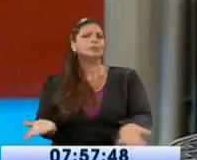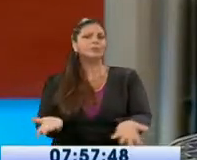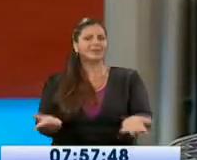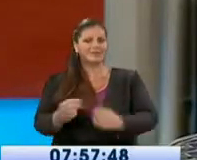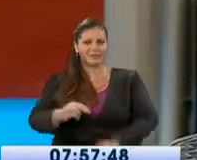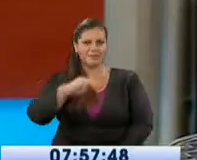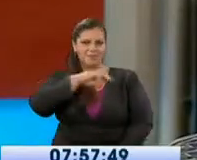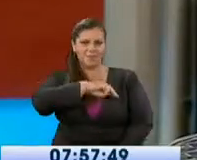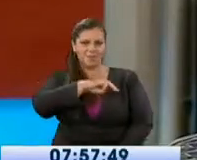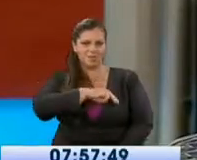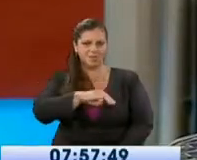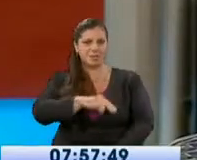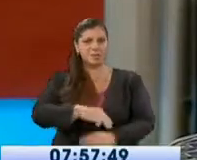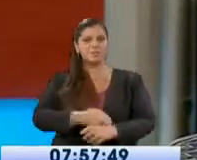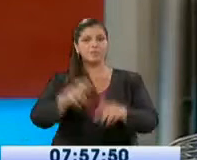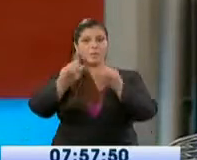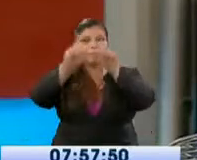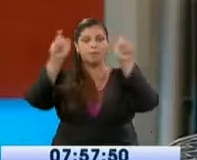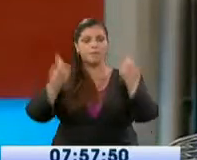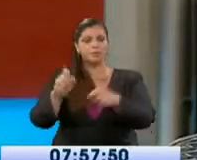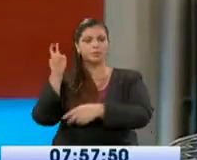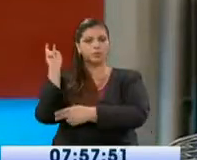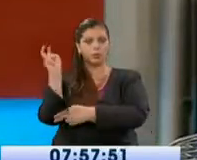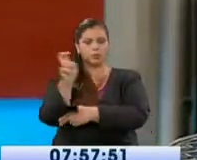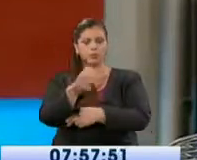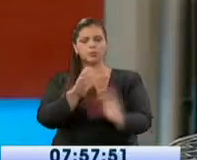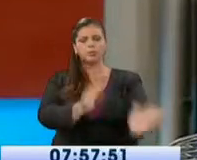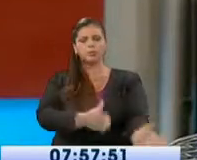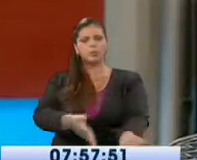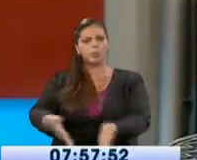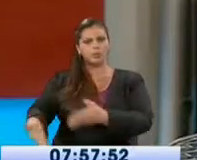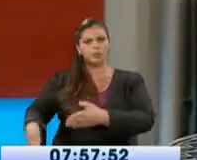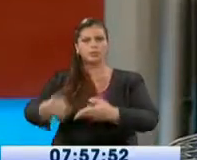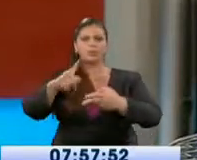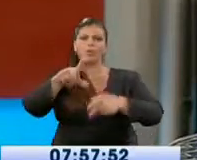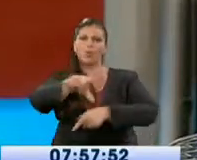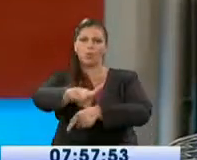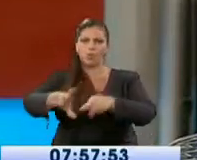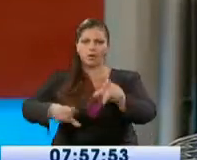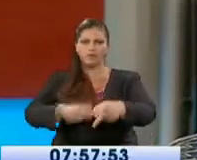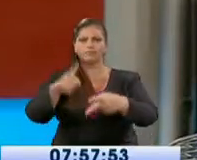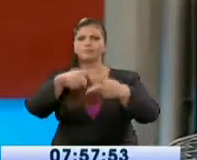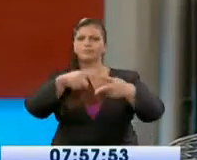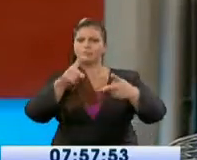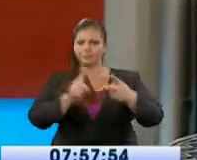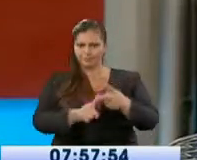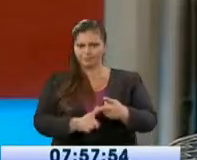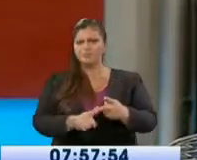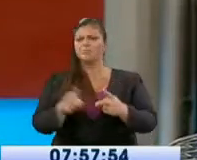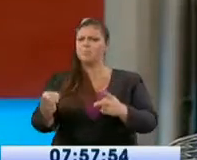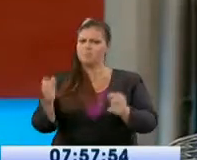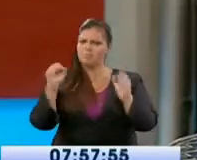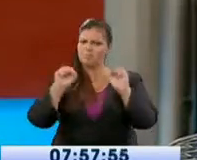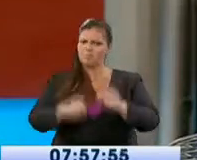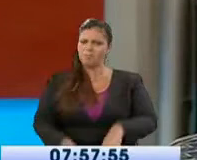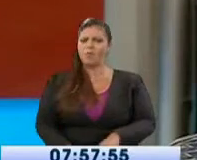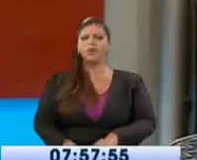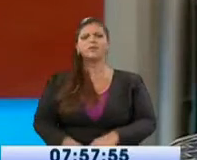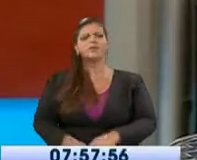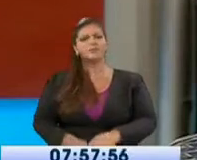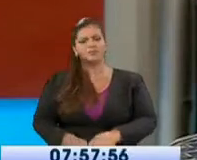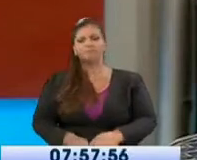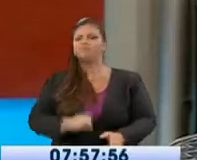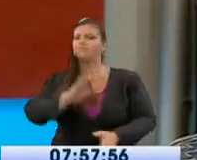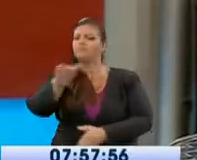turismo municipal de Guayaquil. En la siguiente nota, conozca también otras opciones a las que puede acceder junto a su familia, eso sí,